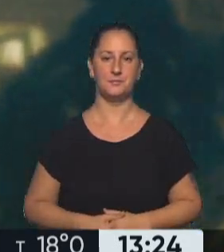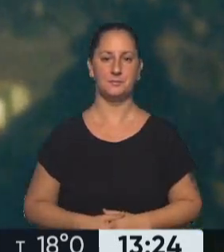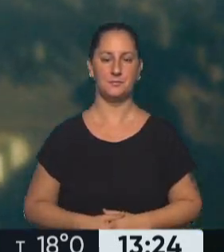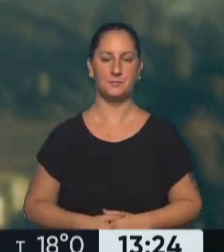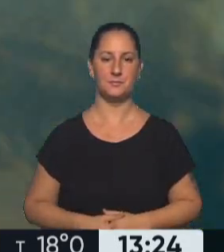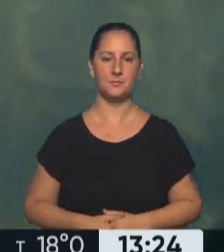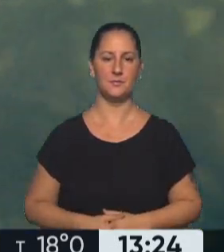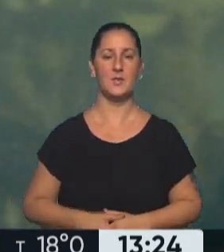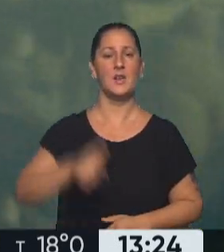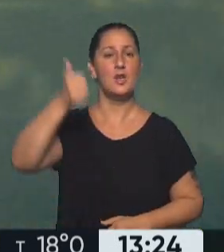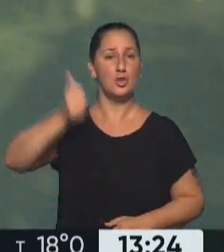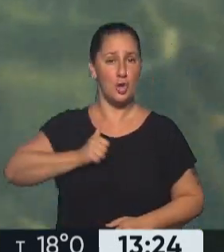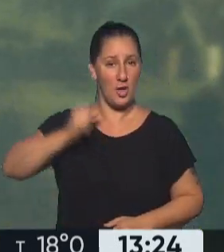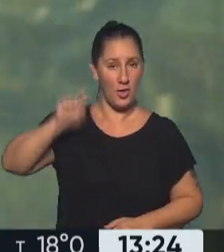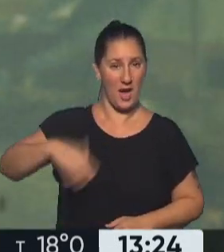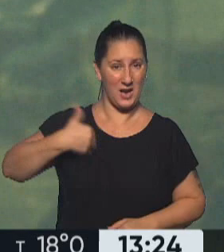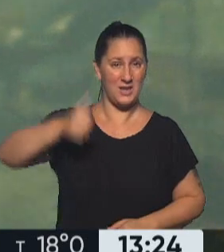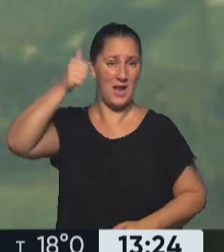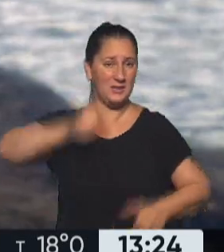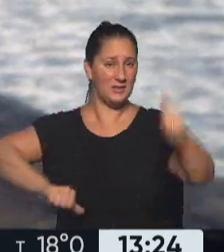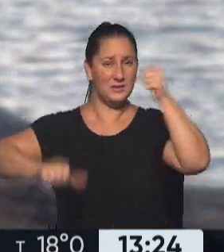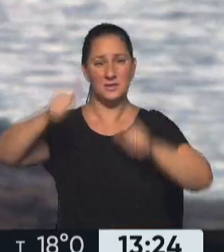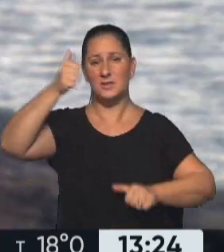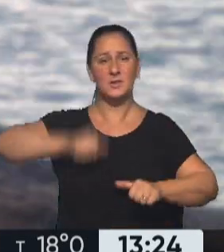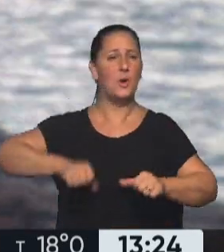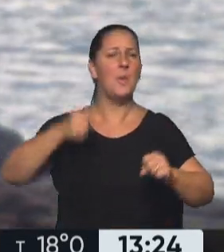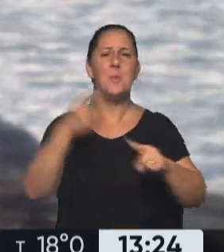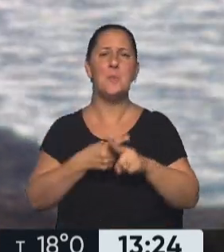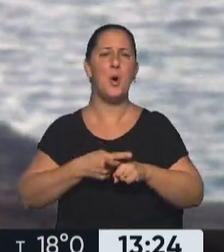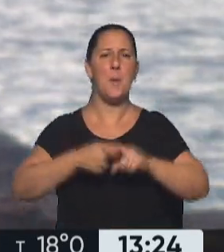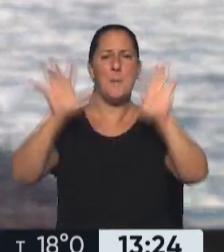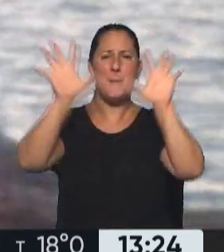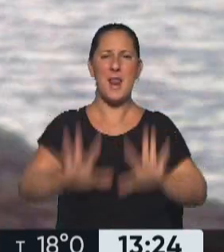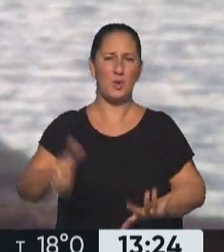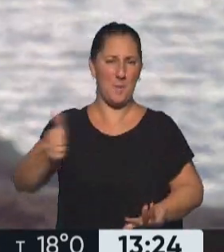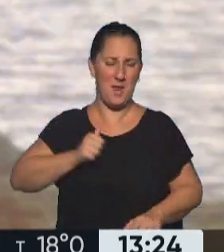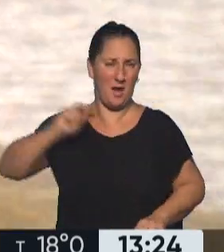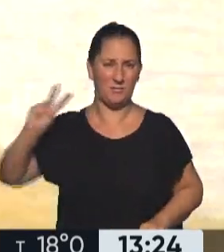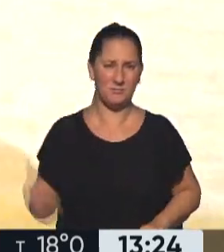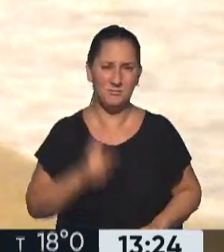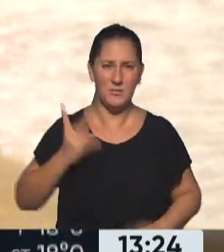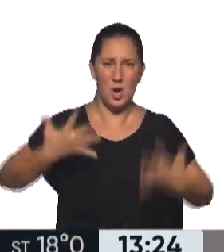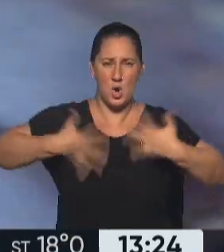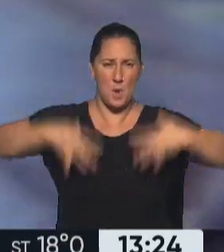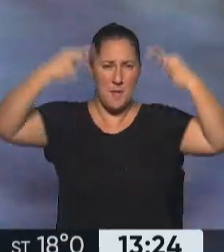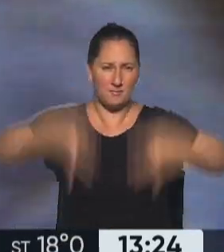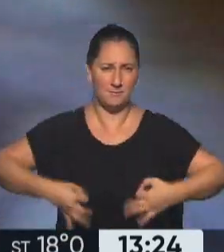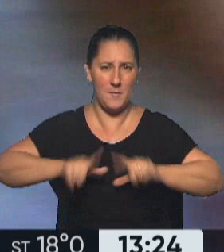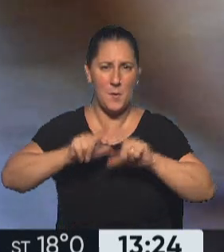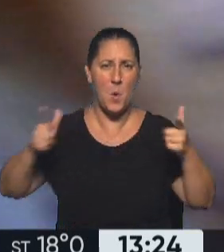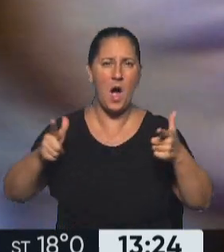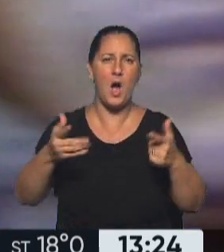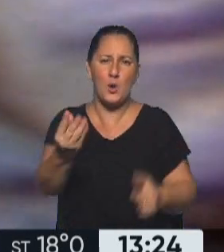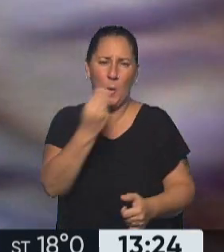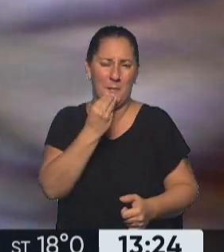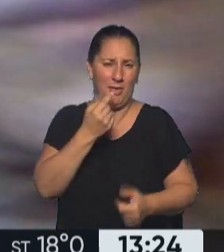Muchas de las heridas de los soldados argentinos fueron producto de la mala preparación militar. La falta de ropa adecuada y la poca